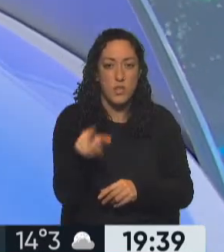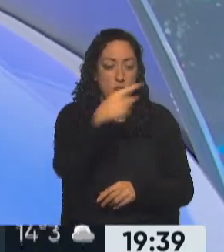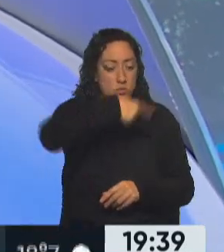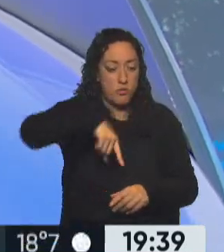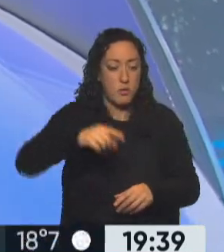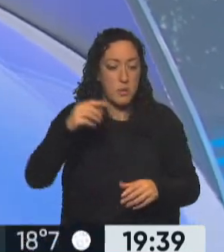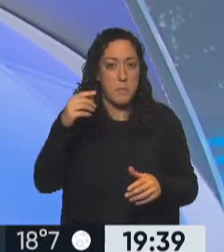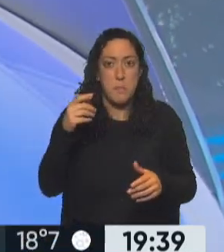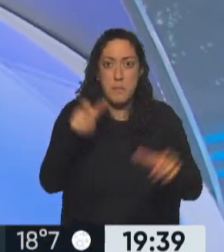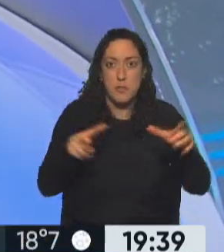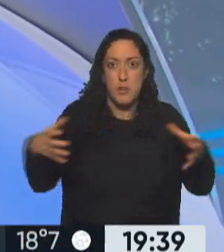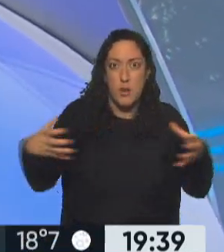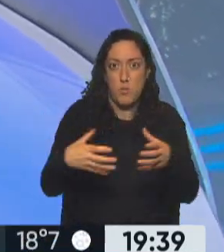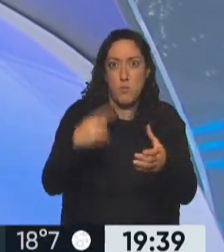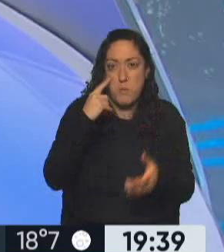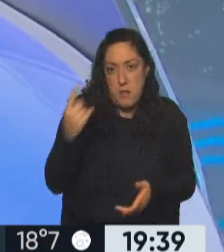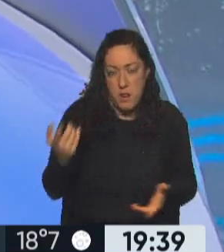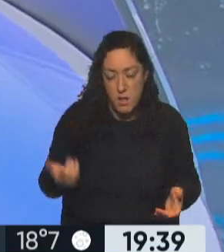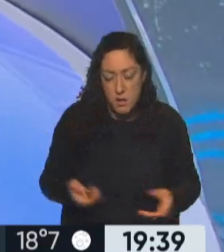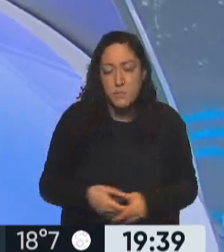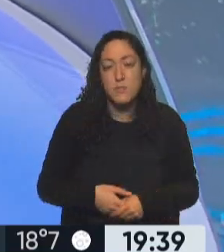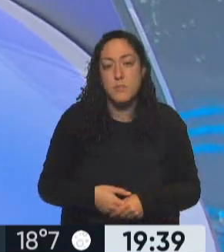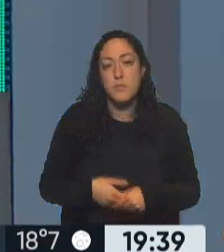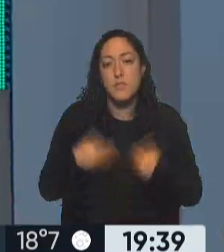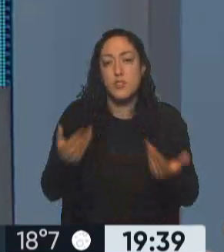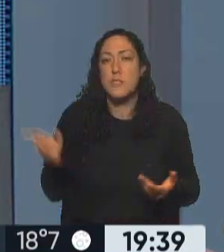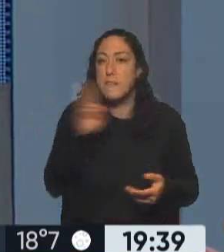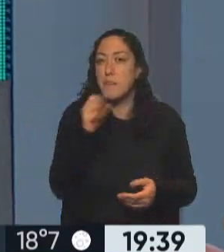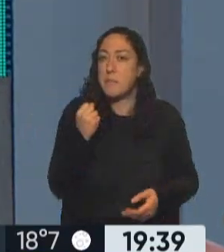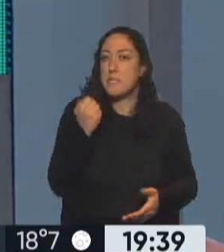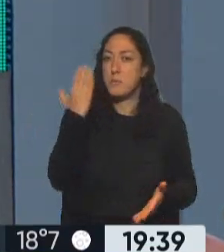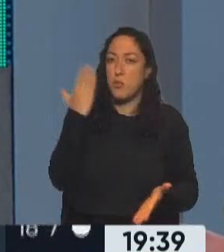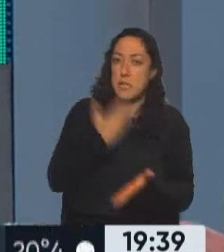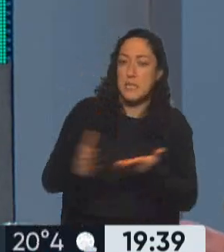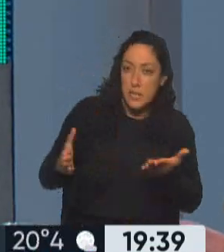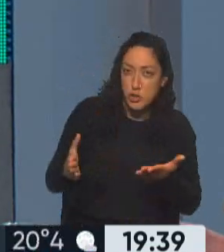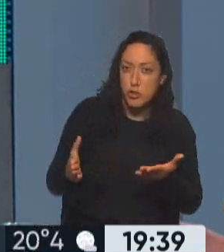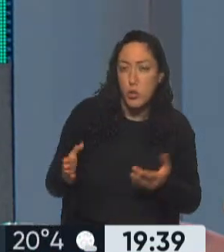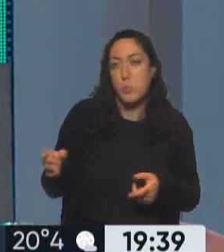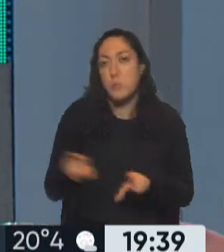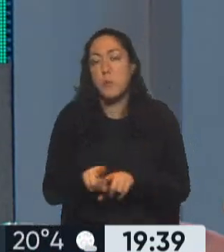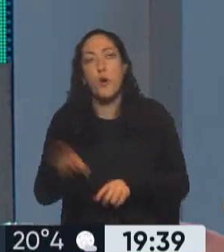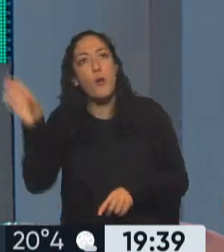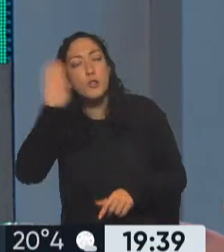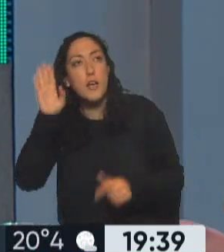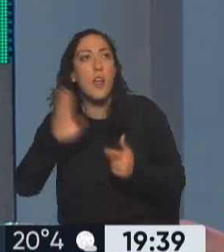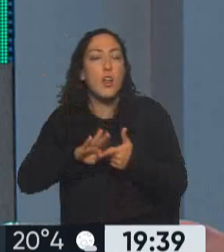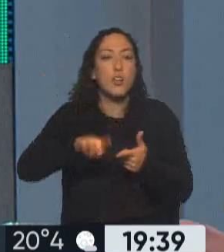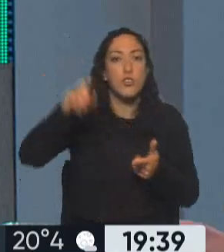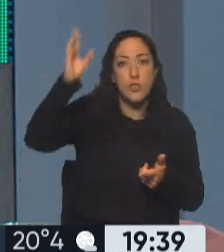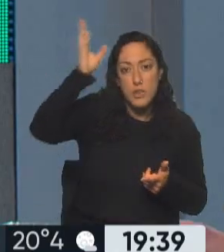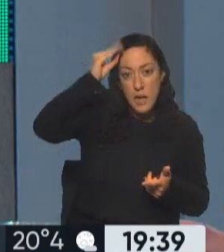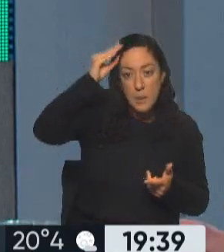miles. ¿Qué papel cumple, por ejemplo, el rechazo al feminismo de un Bolsonaro, de un Trump,